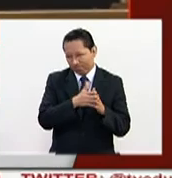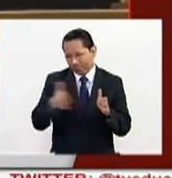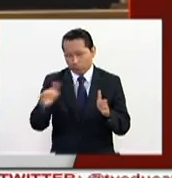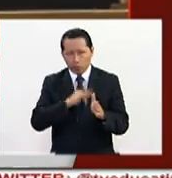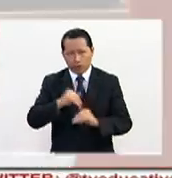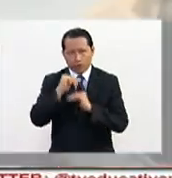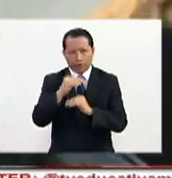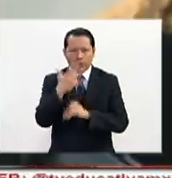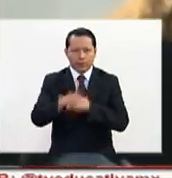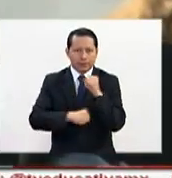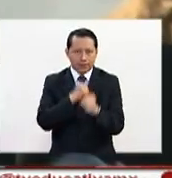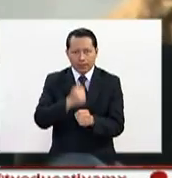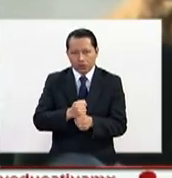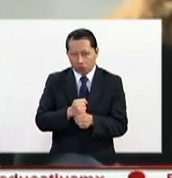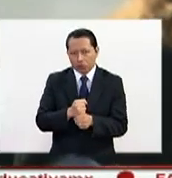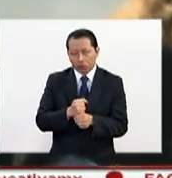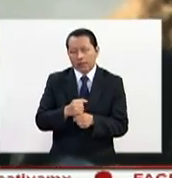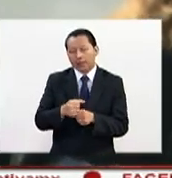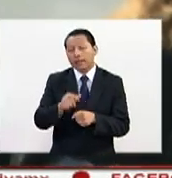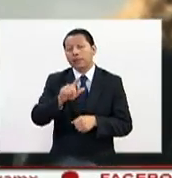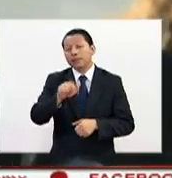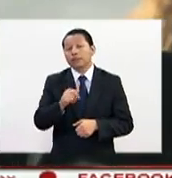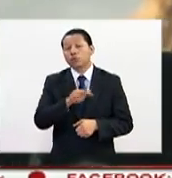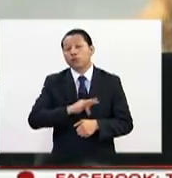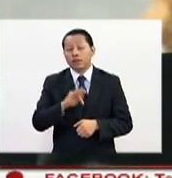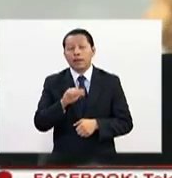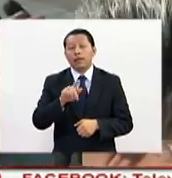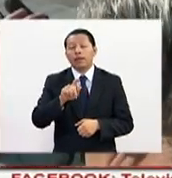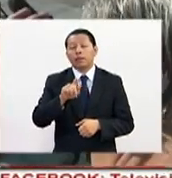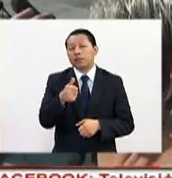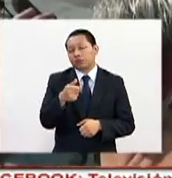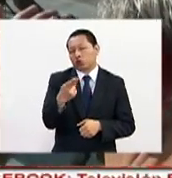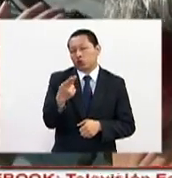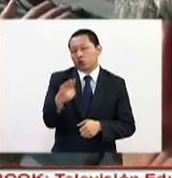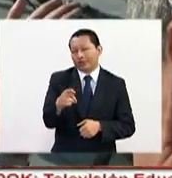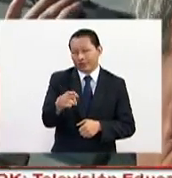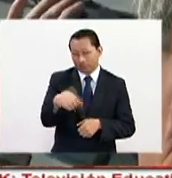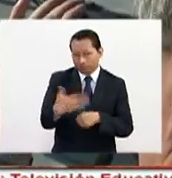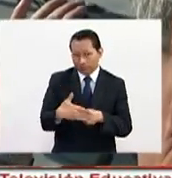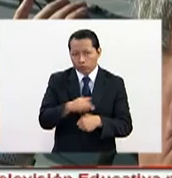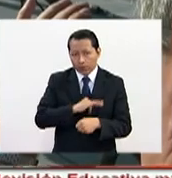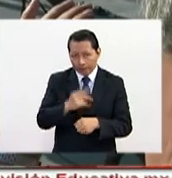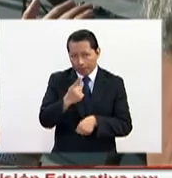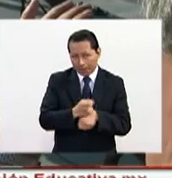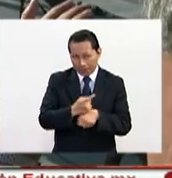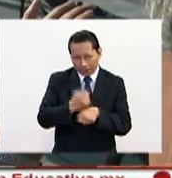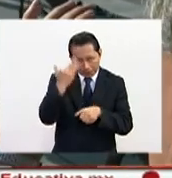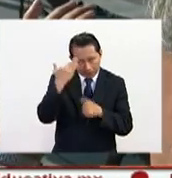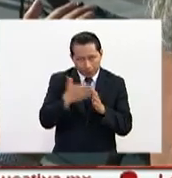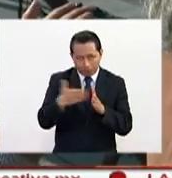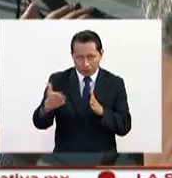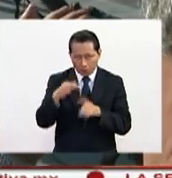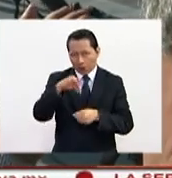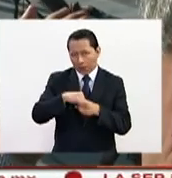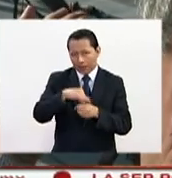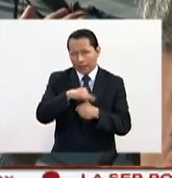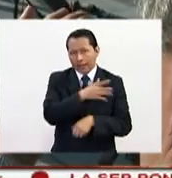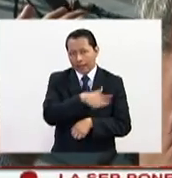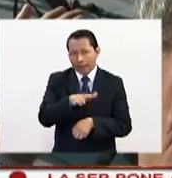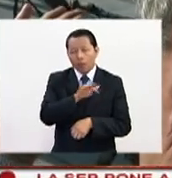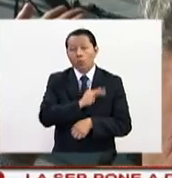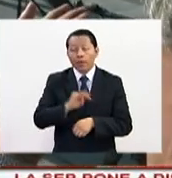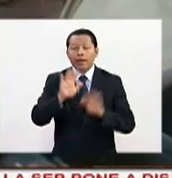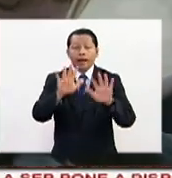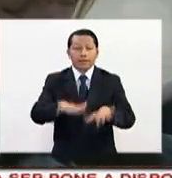para los próximos presidentes después de él. El 26 de noviembre próximo se llevará a cabo la primera etapa de las elecciones generales para decidir